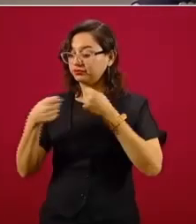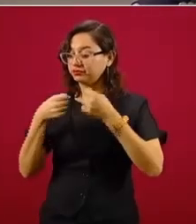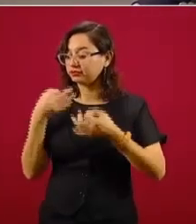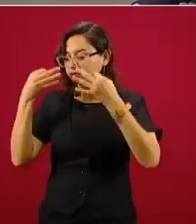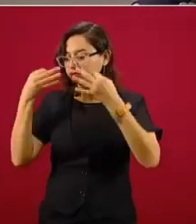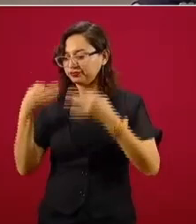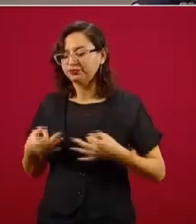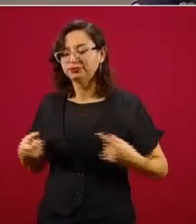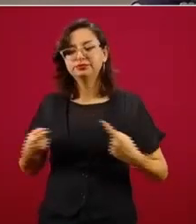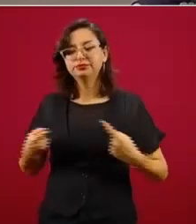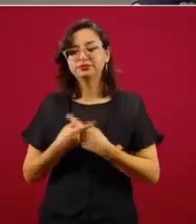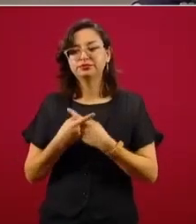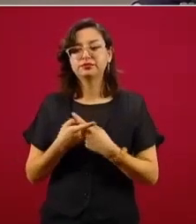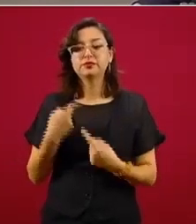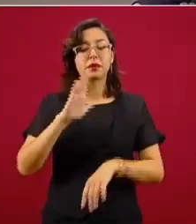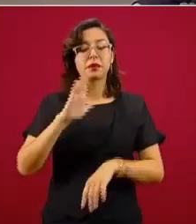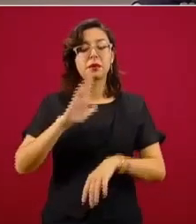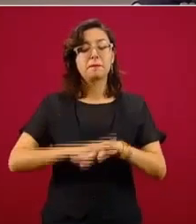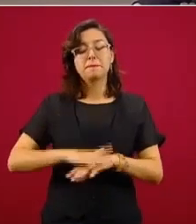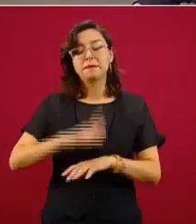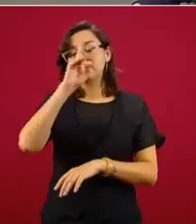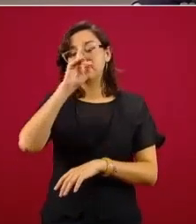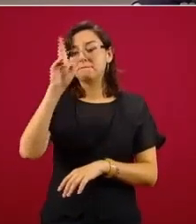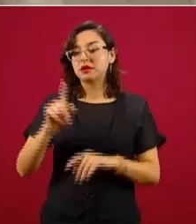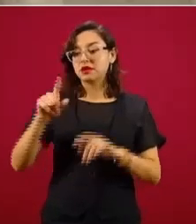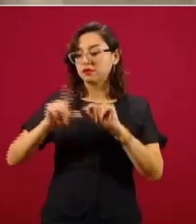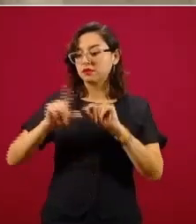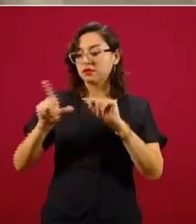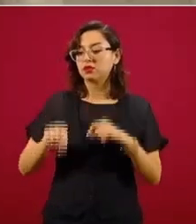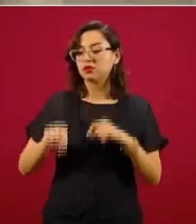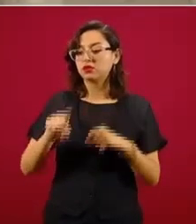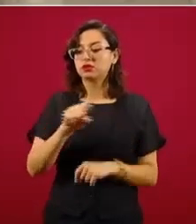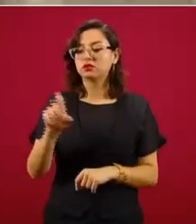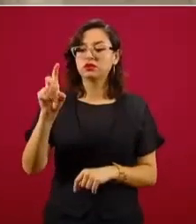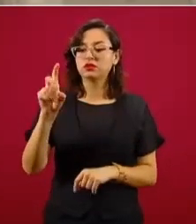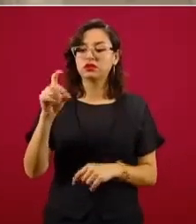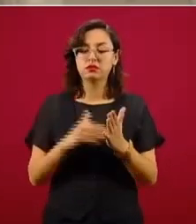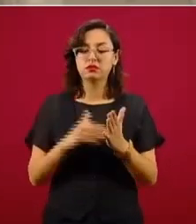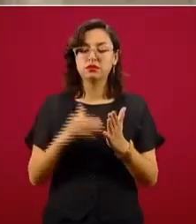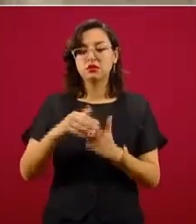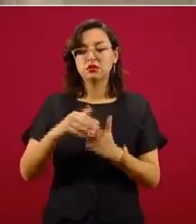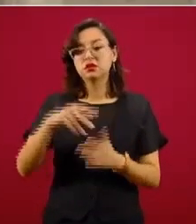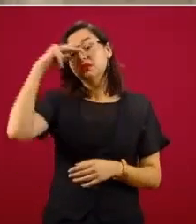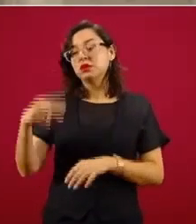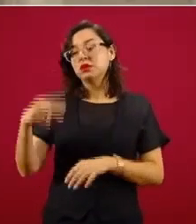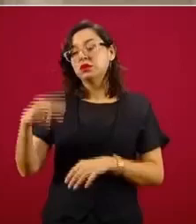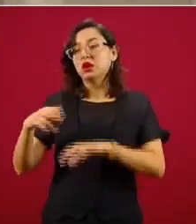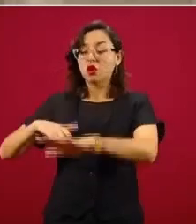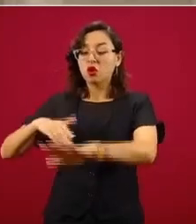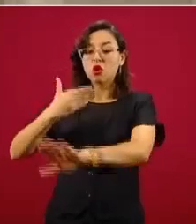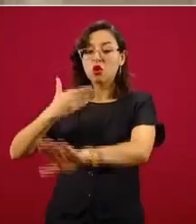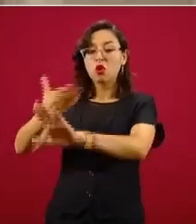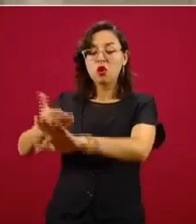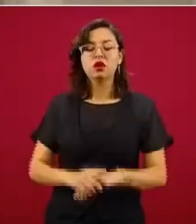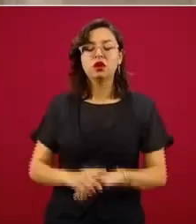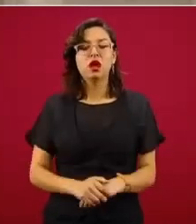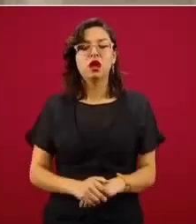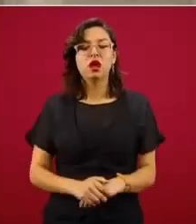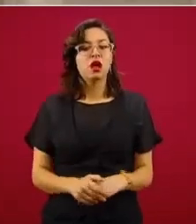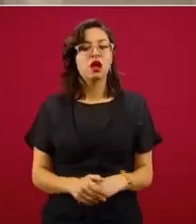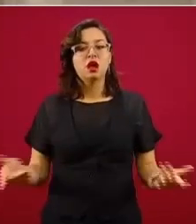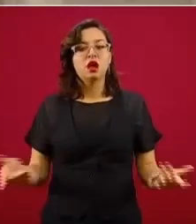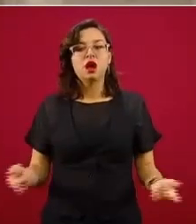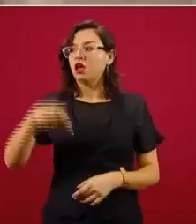pública, pero especialmente al derecho al saber de los 130 millones de mexicanos. Señor presidente, aquí en esta sala